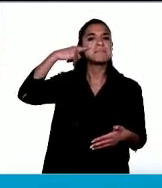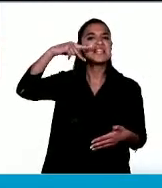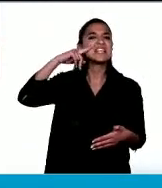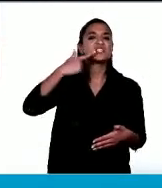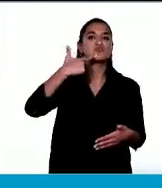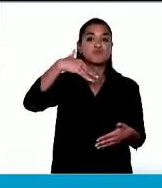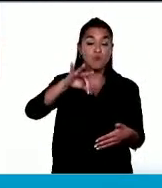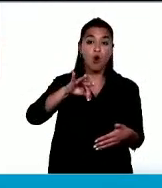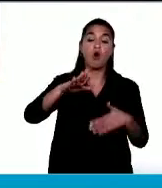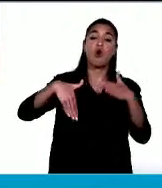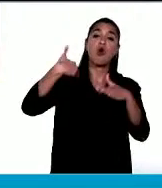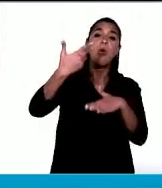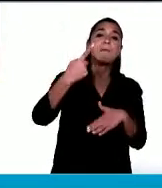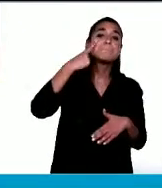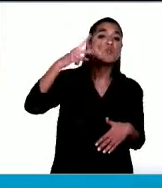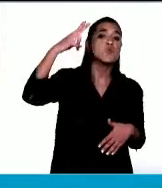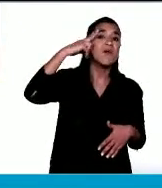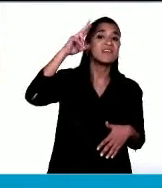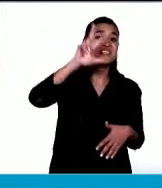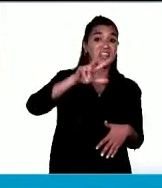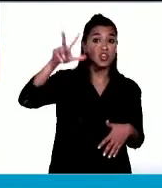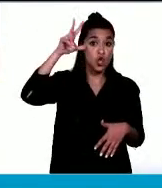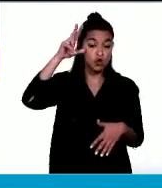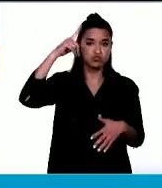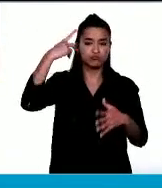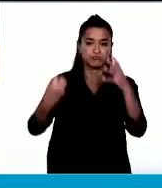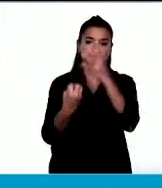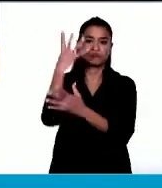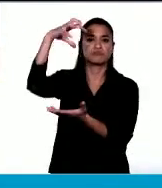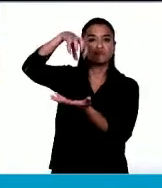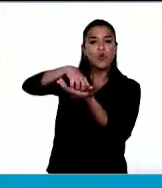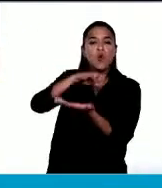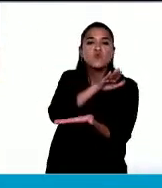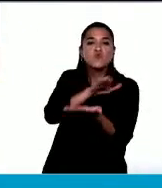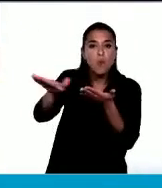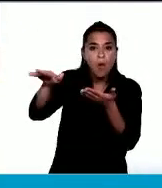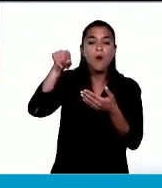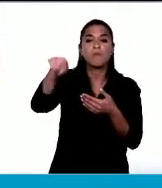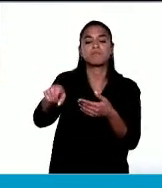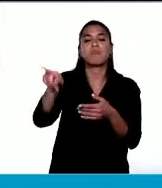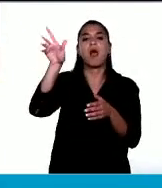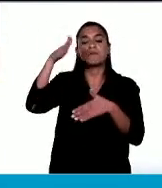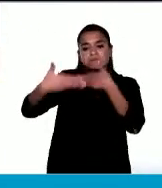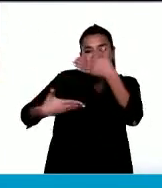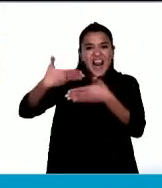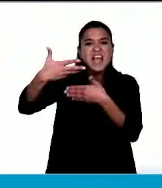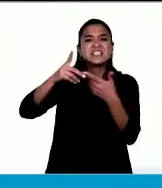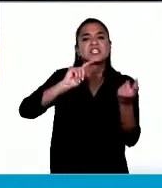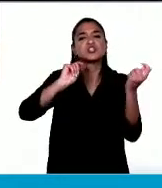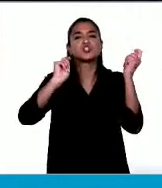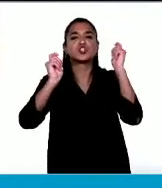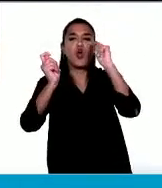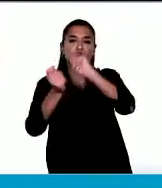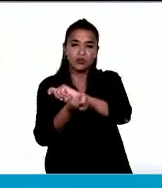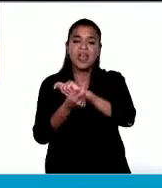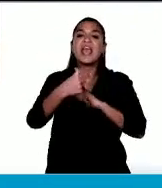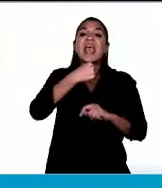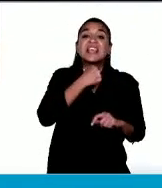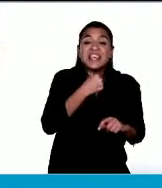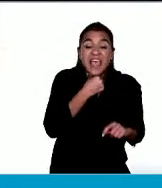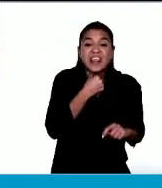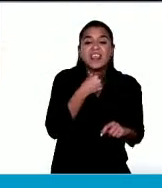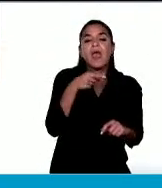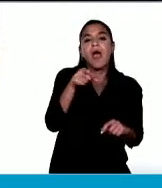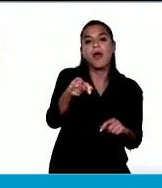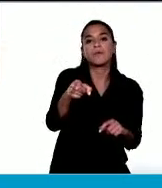en 1938 la Cuarta Internacional y redactar también el programa de transición, un manifiesto que buscaba establecer